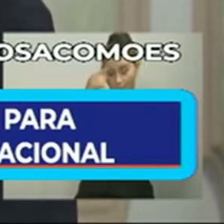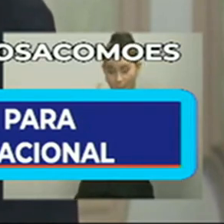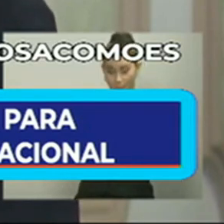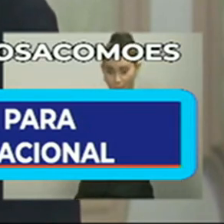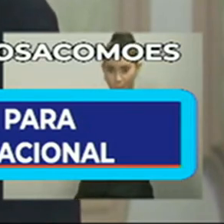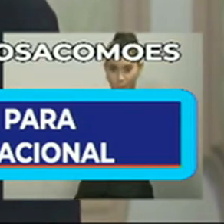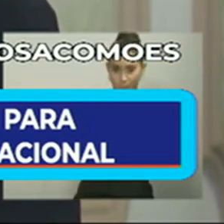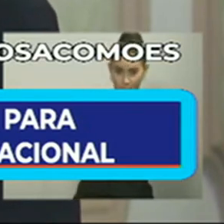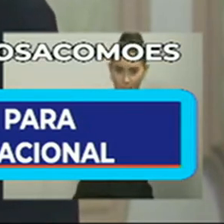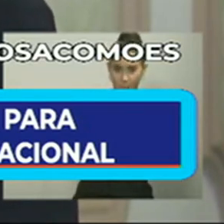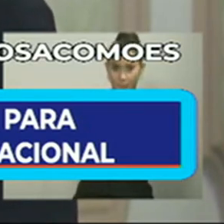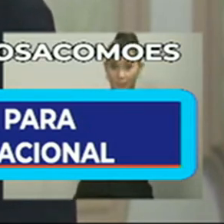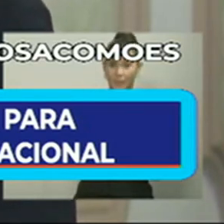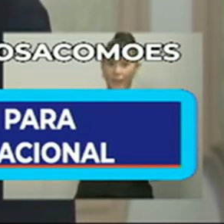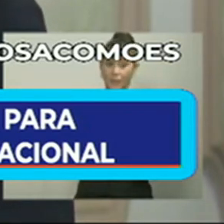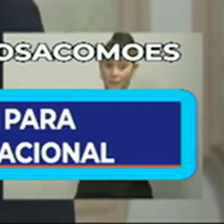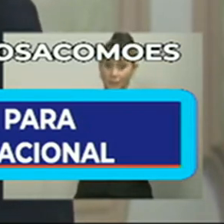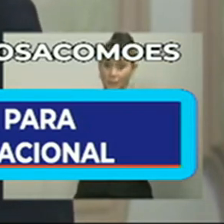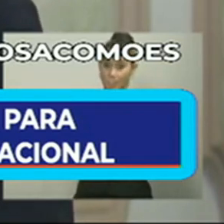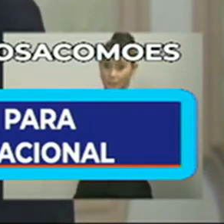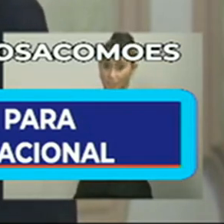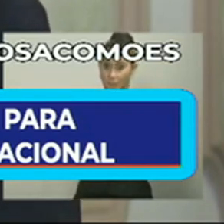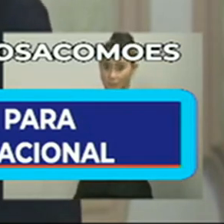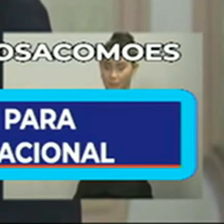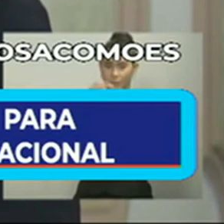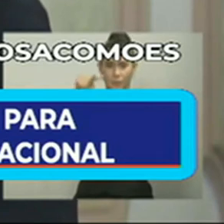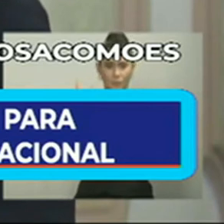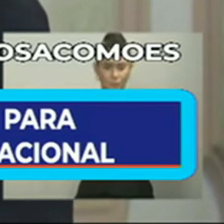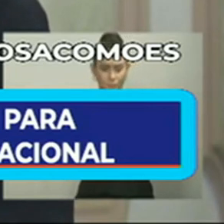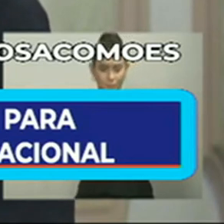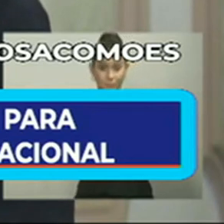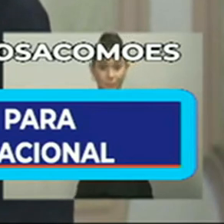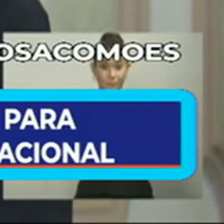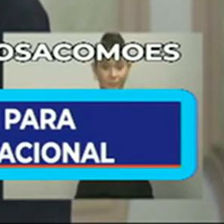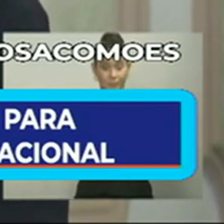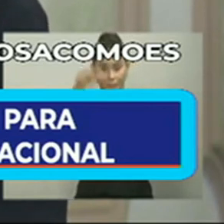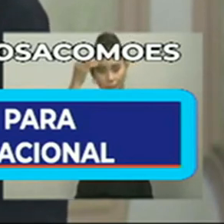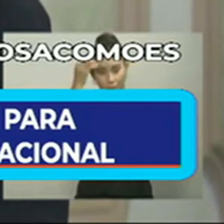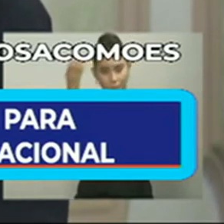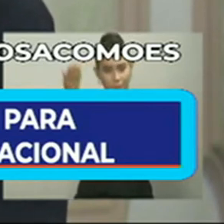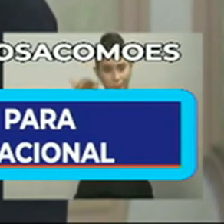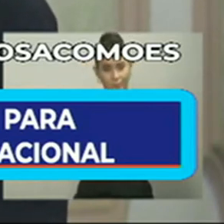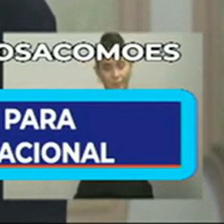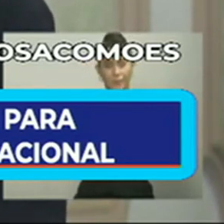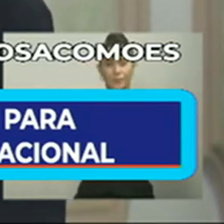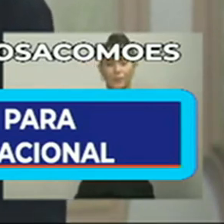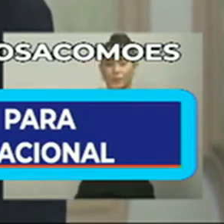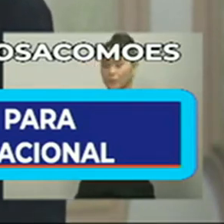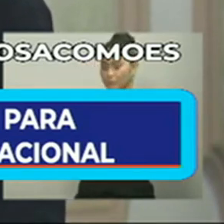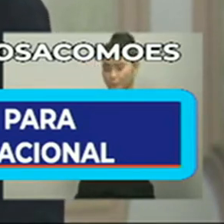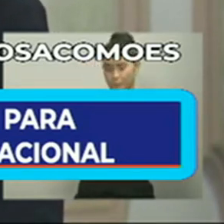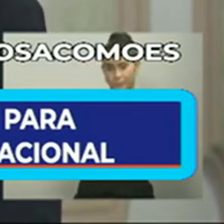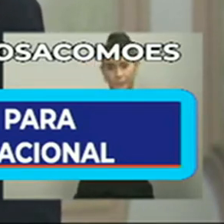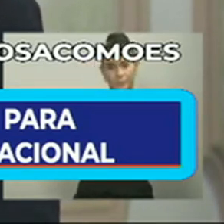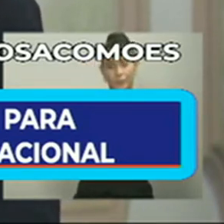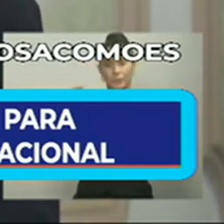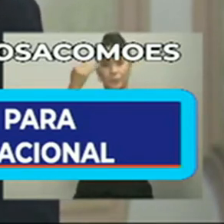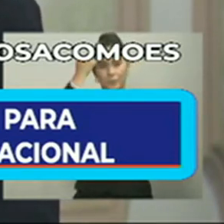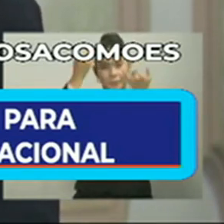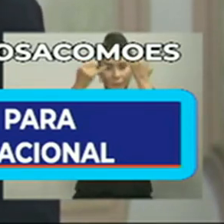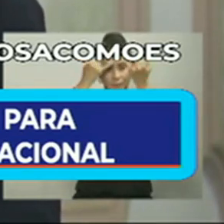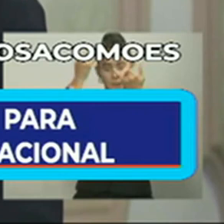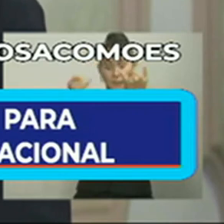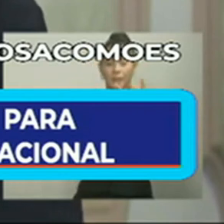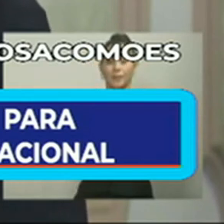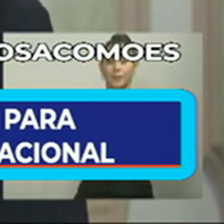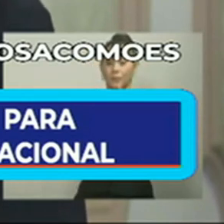y se sentían, pues, en vez de estar protegidos, se sentían acosados de cuando sus situaciones ocurrían, de